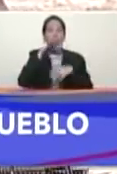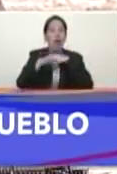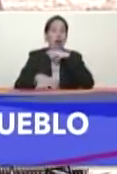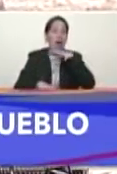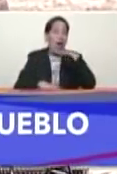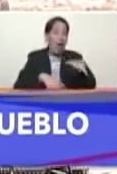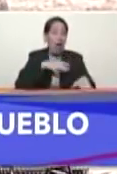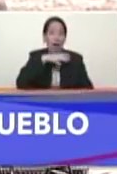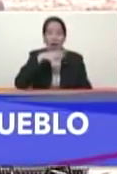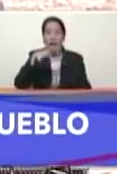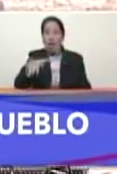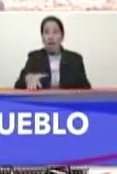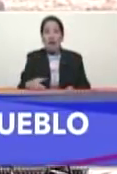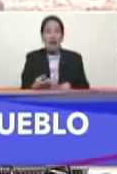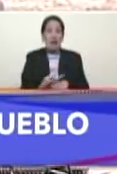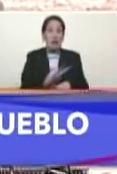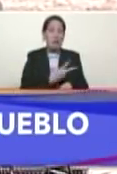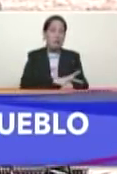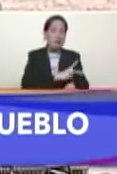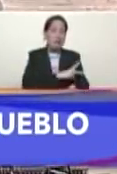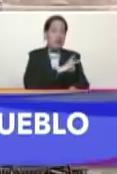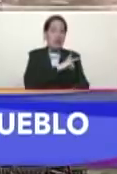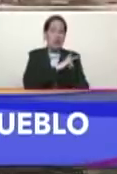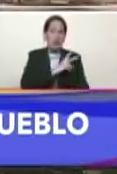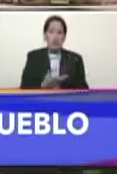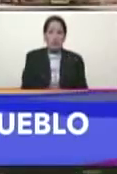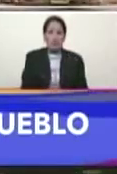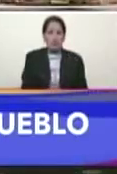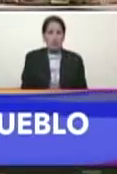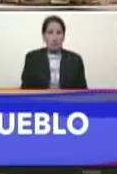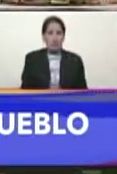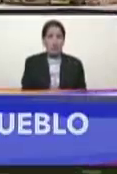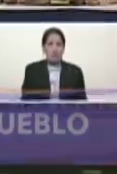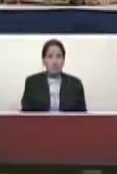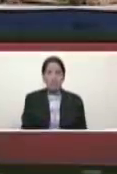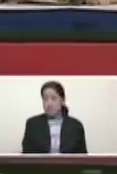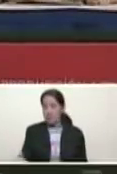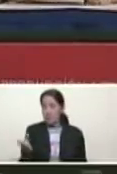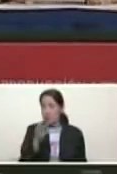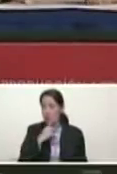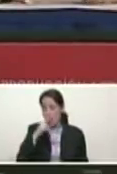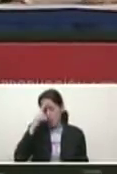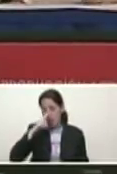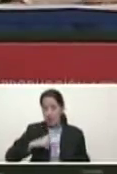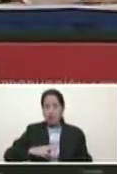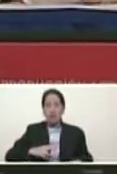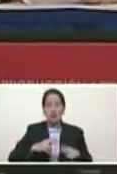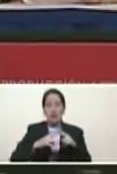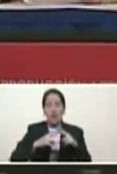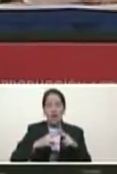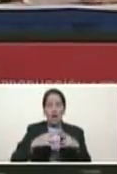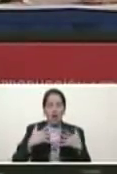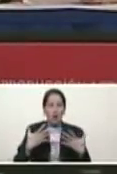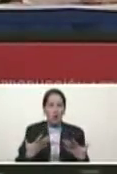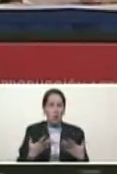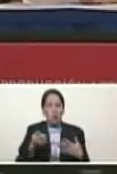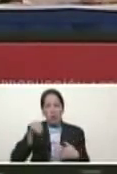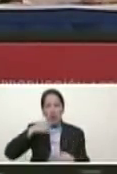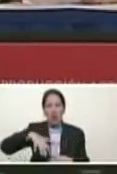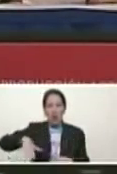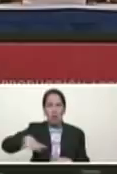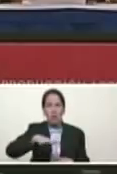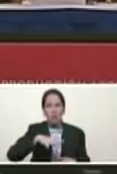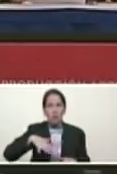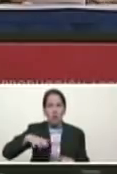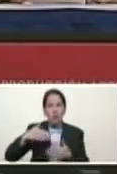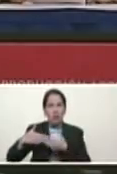vomitan lo peor. Ese señor Mike Pence no representa la dignidad y el honor del pueblo de los Estados Unidos, porque el